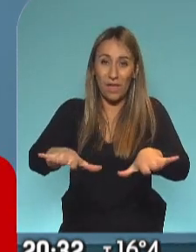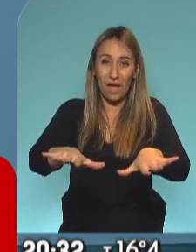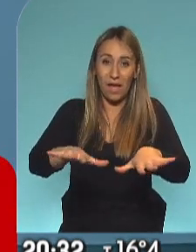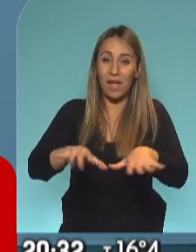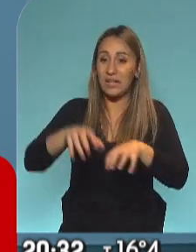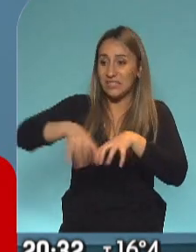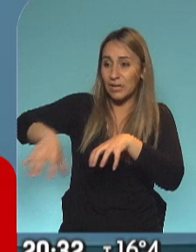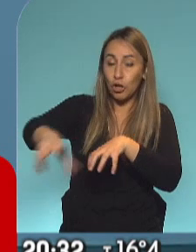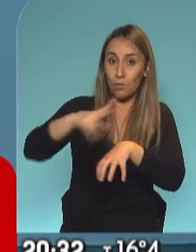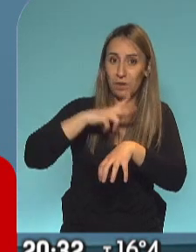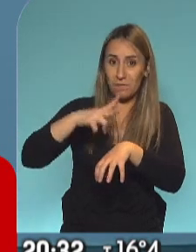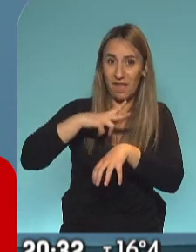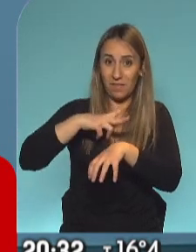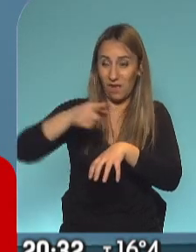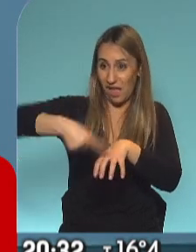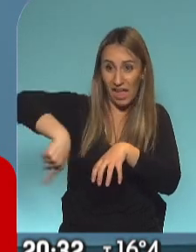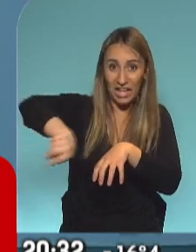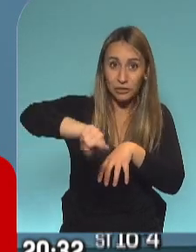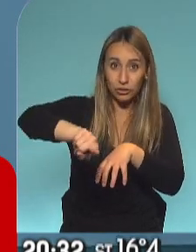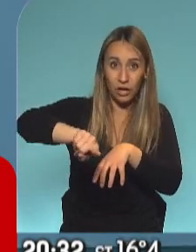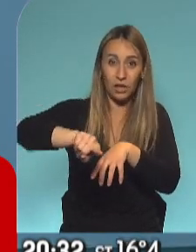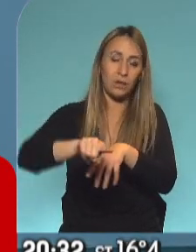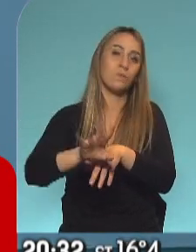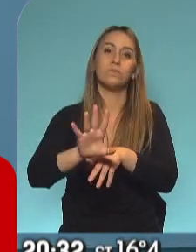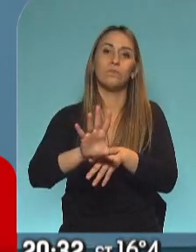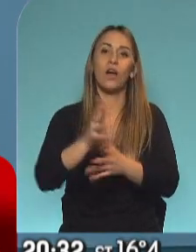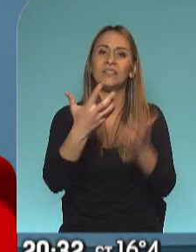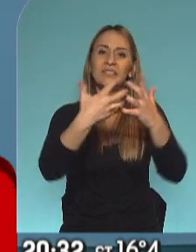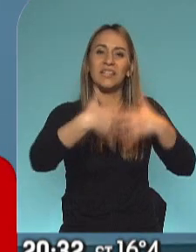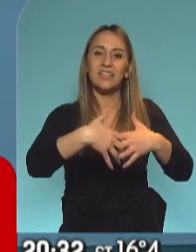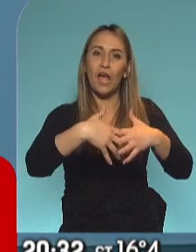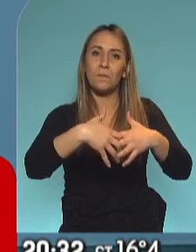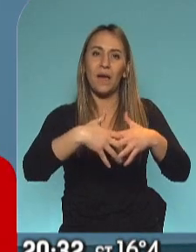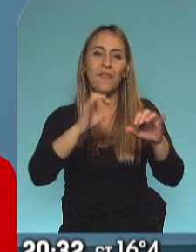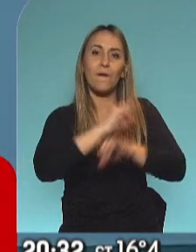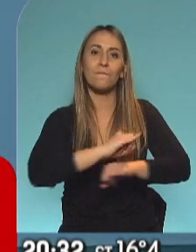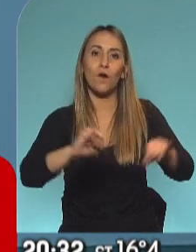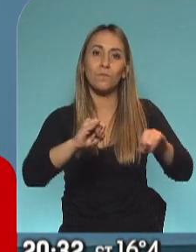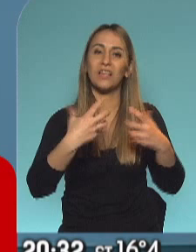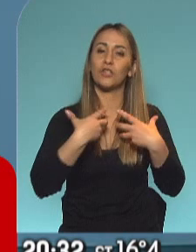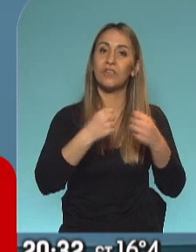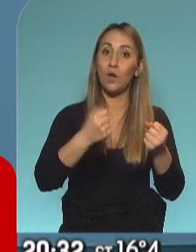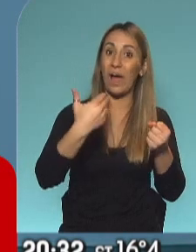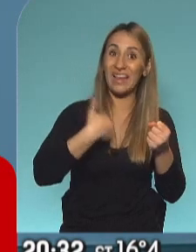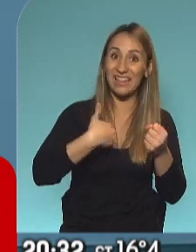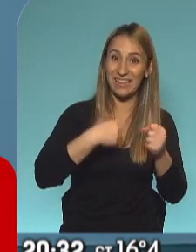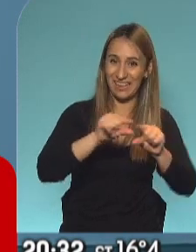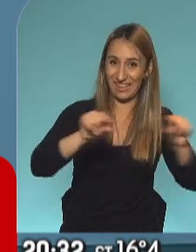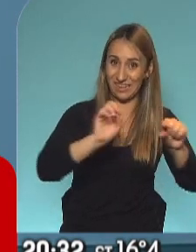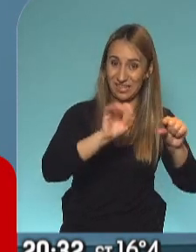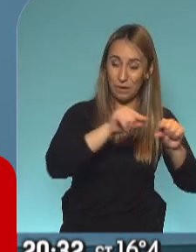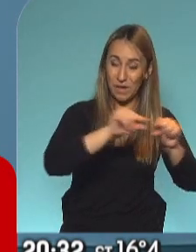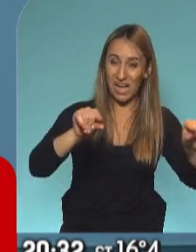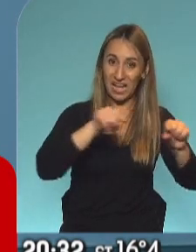privados ni siquiera estaban inscritos en el sistema de información en salud argentino. A partir de la pandemia